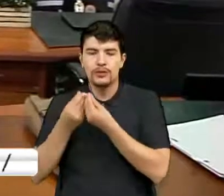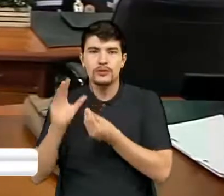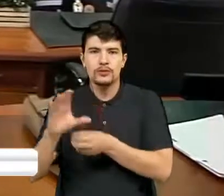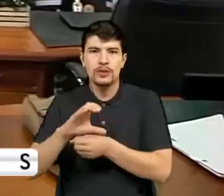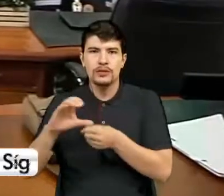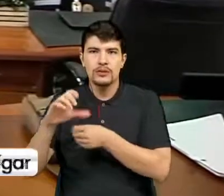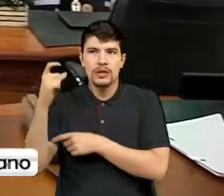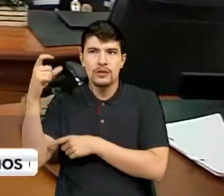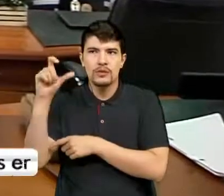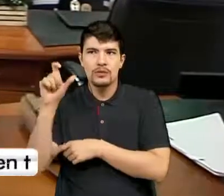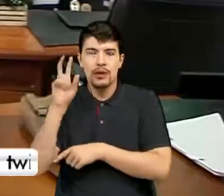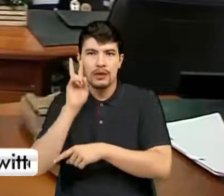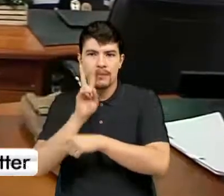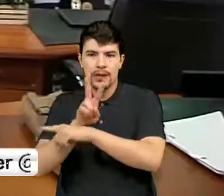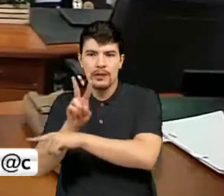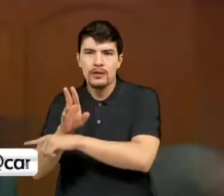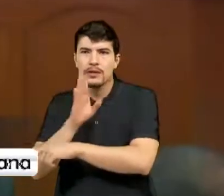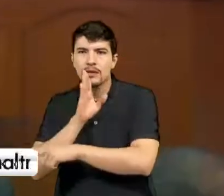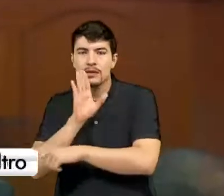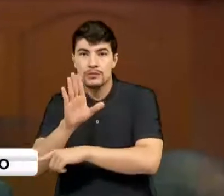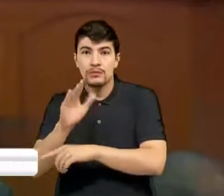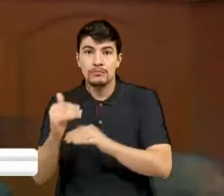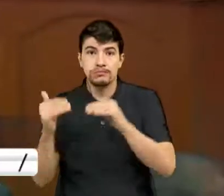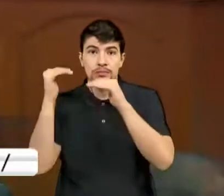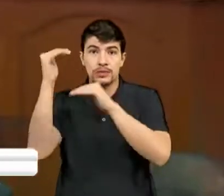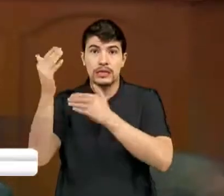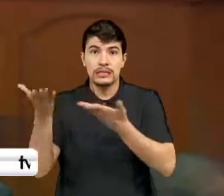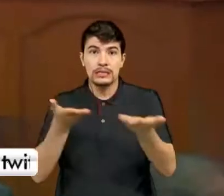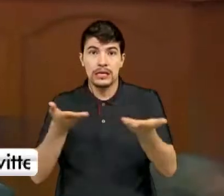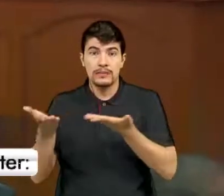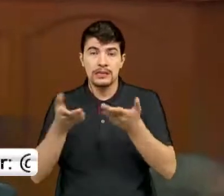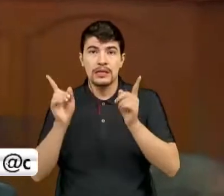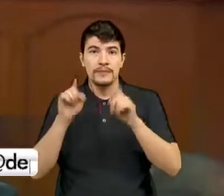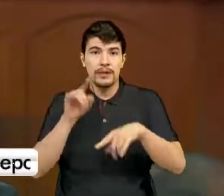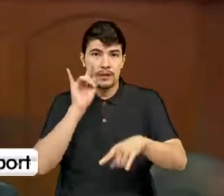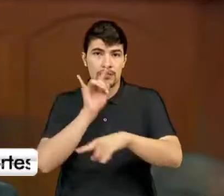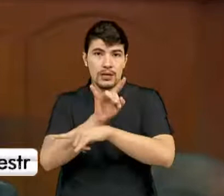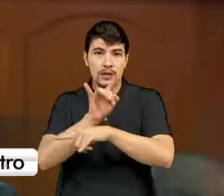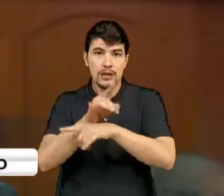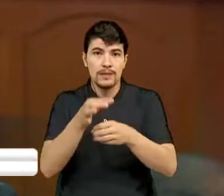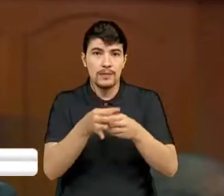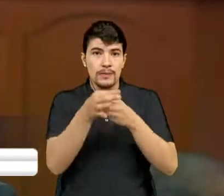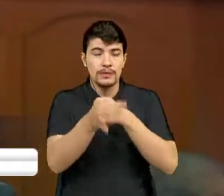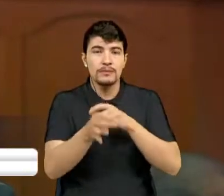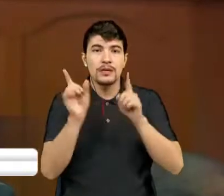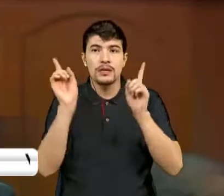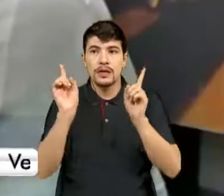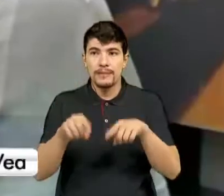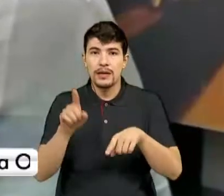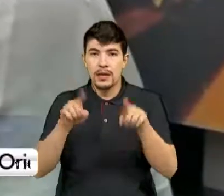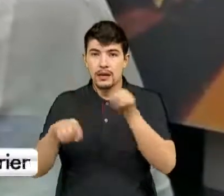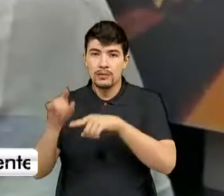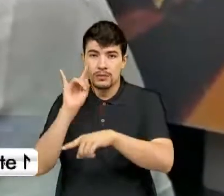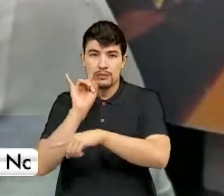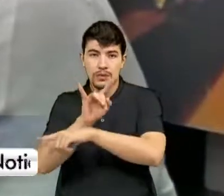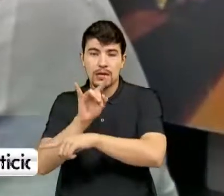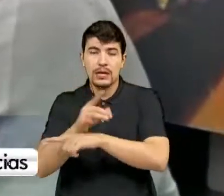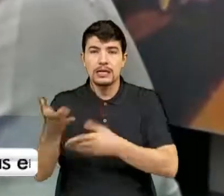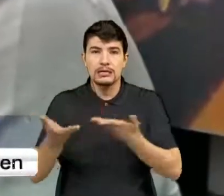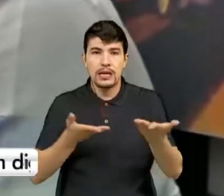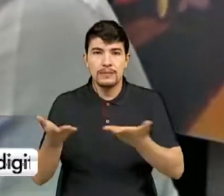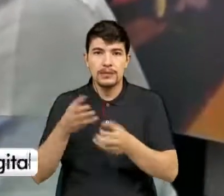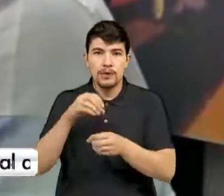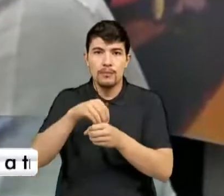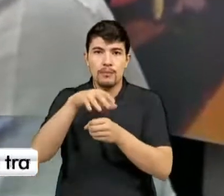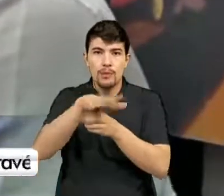Cúcuta. Como veedores, pues estará la Superintendencia de Servicios, la Contraloría Municipal y también algunos veedores de servicios públicos de